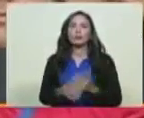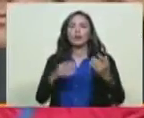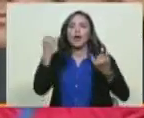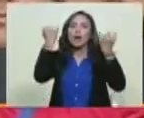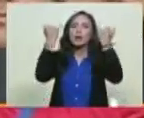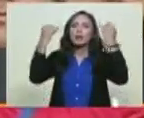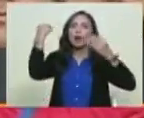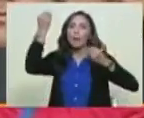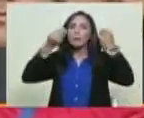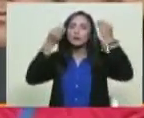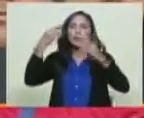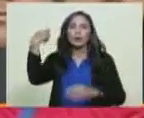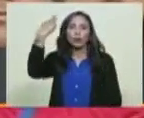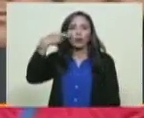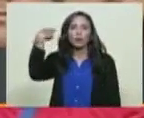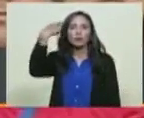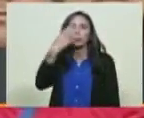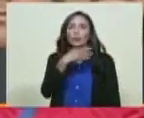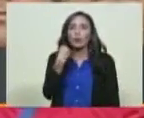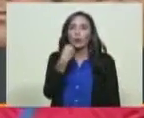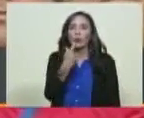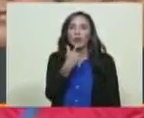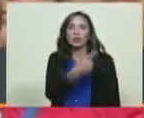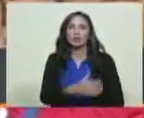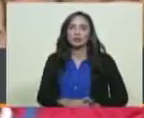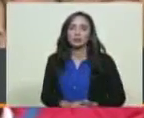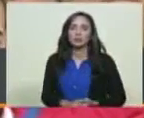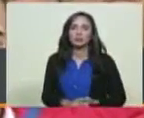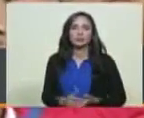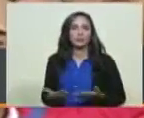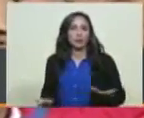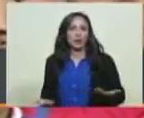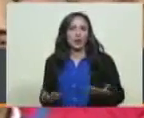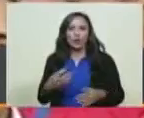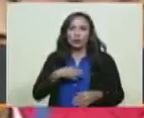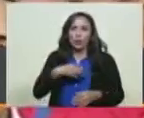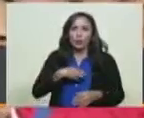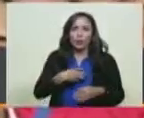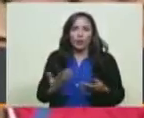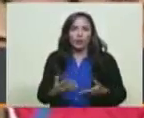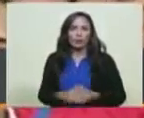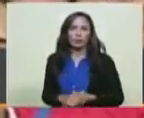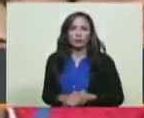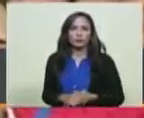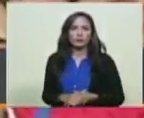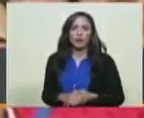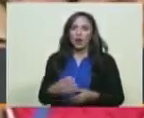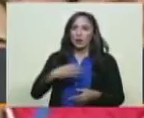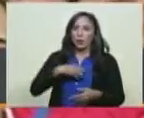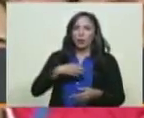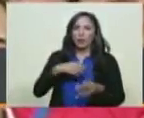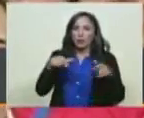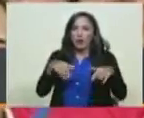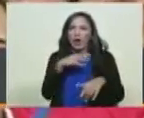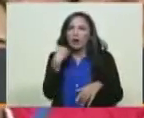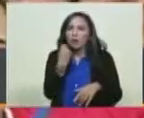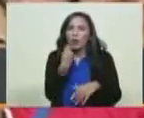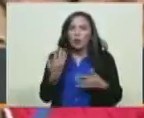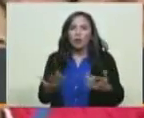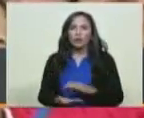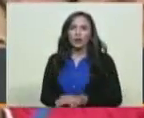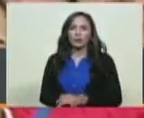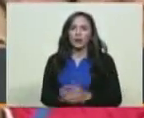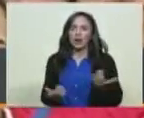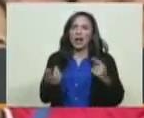a la reflexión de nuestros jóvenes no podemos presidente no podemos ser jóvenes y no